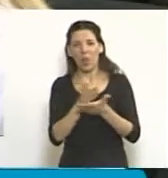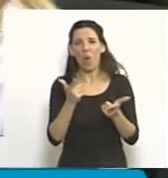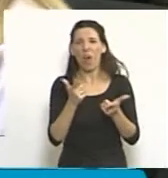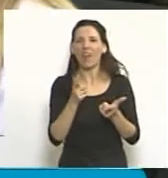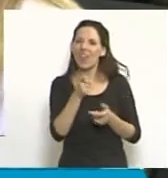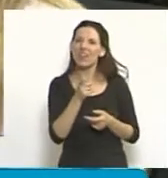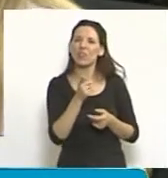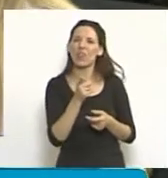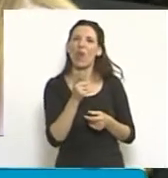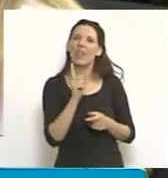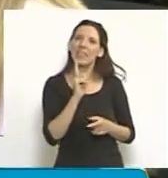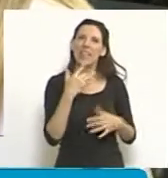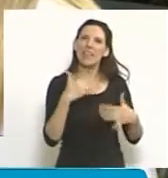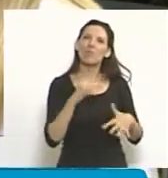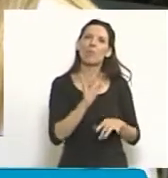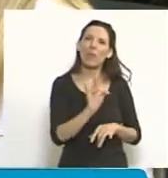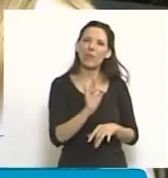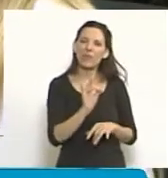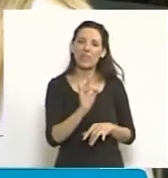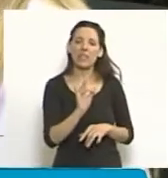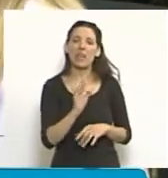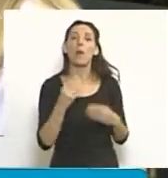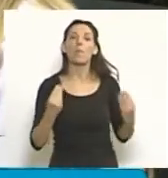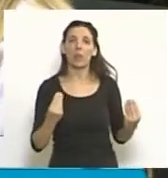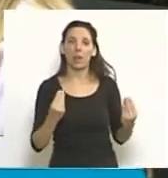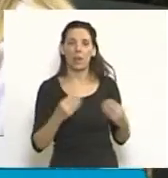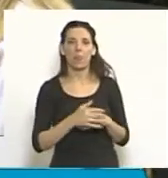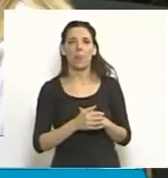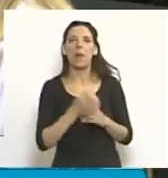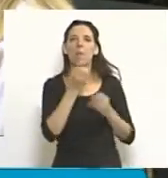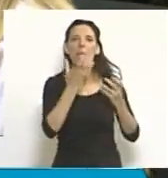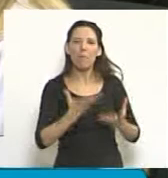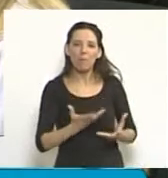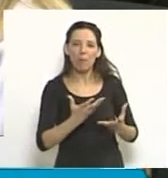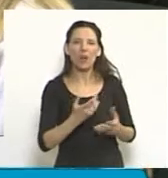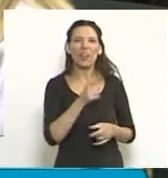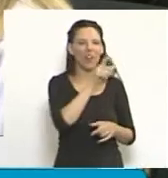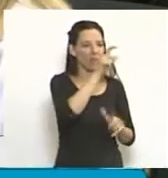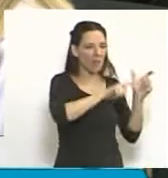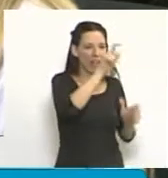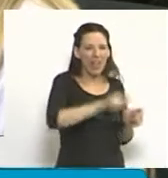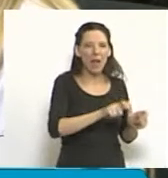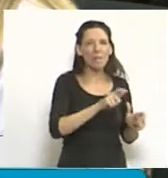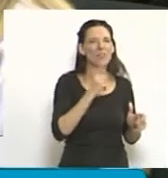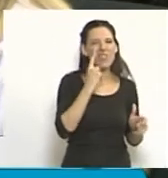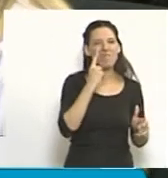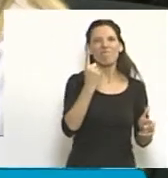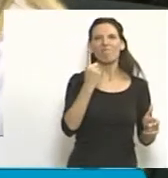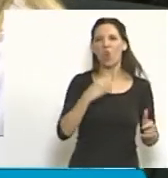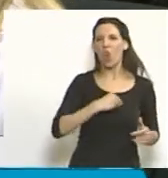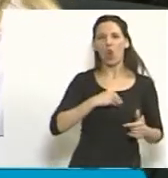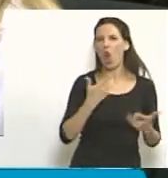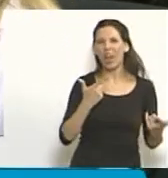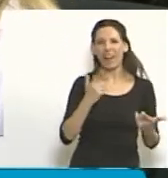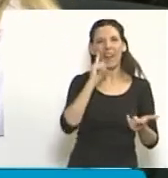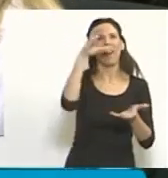terminan pagando. Los costos que se pagan tienen que ver, por supuesto, con la pérdida de previsibilidad, de credibilidad, de